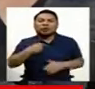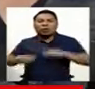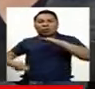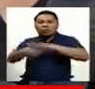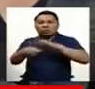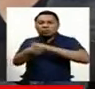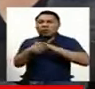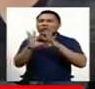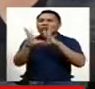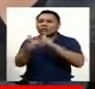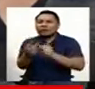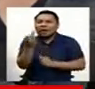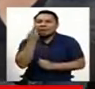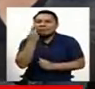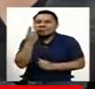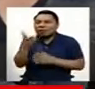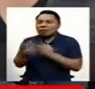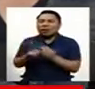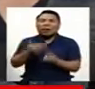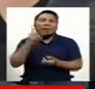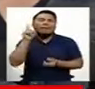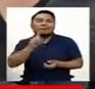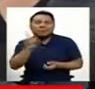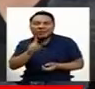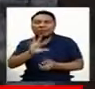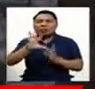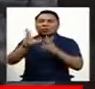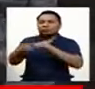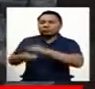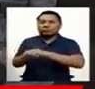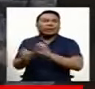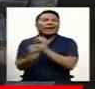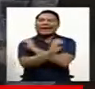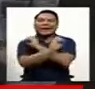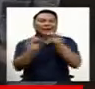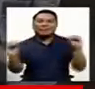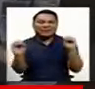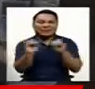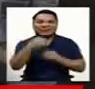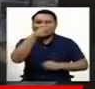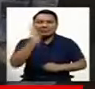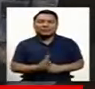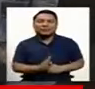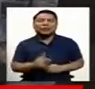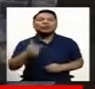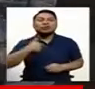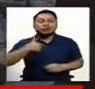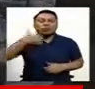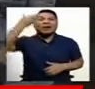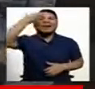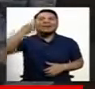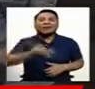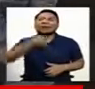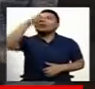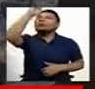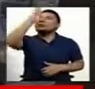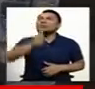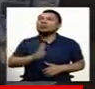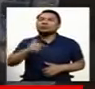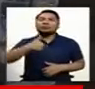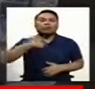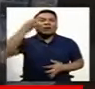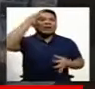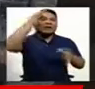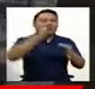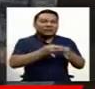corrupción, la deshonestidad o el delito. Creo en Dios, en la fe y en la